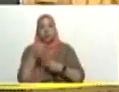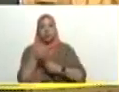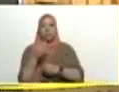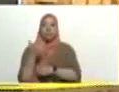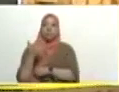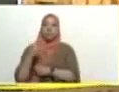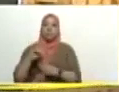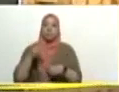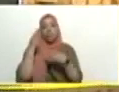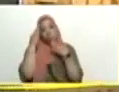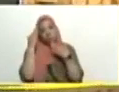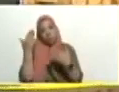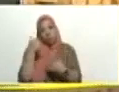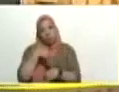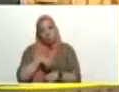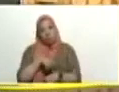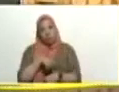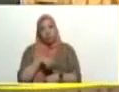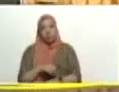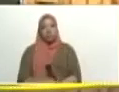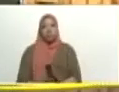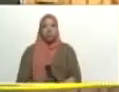doy mi saludo.